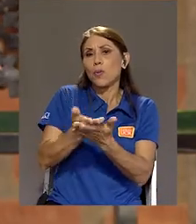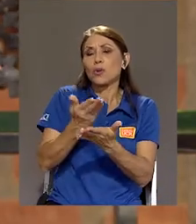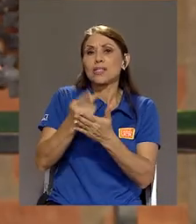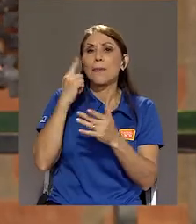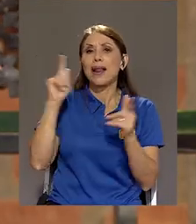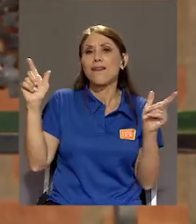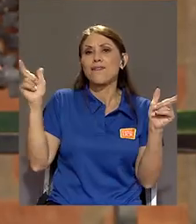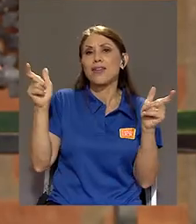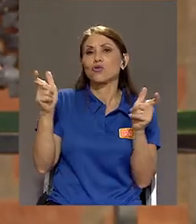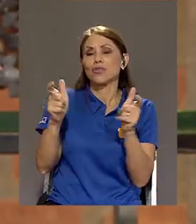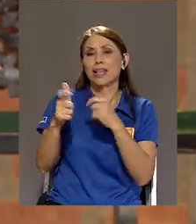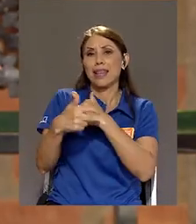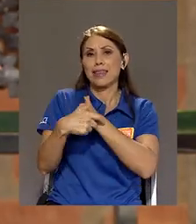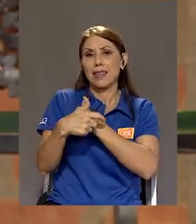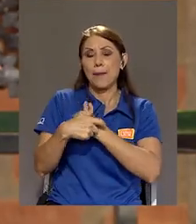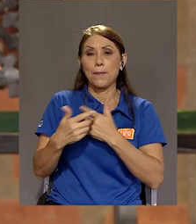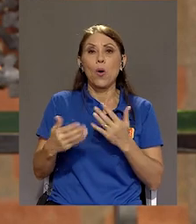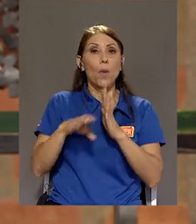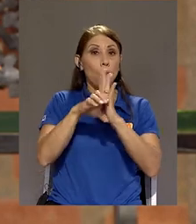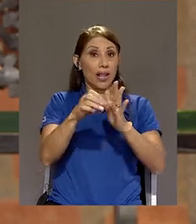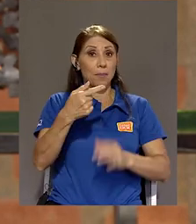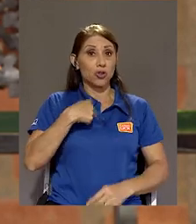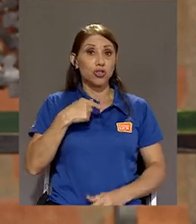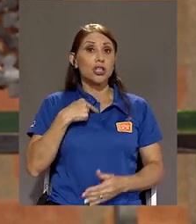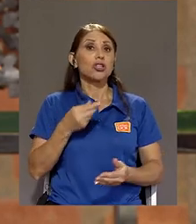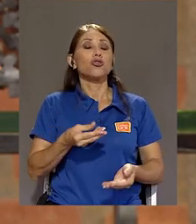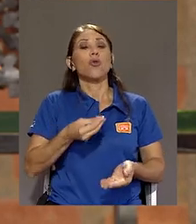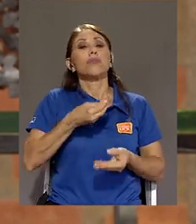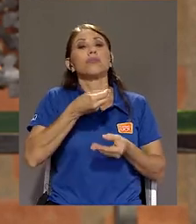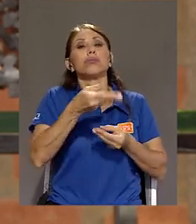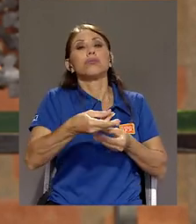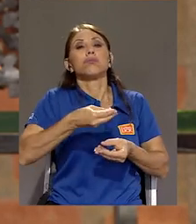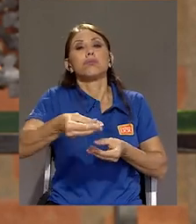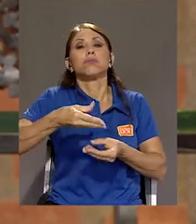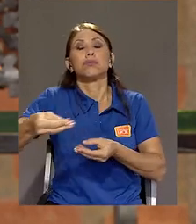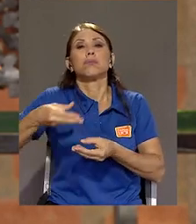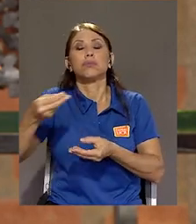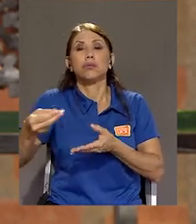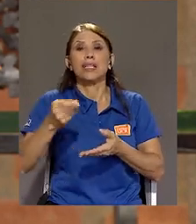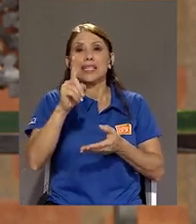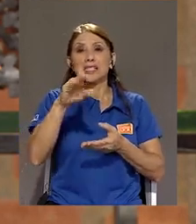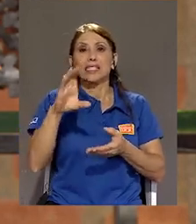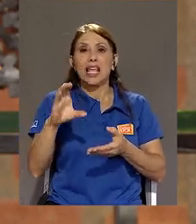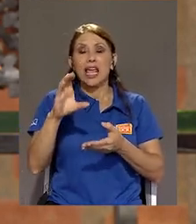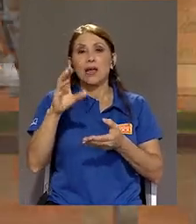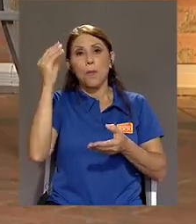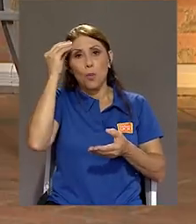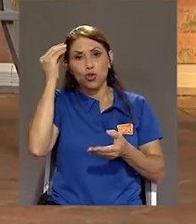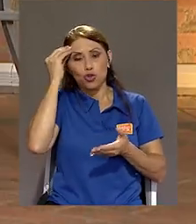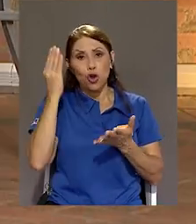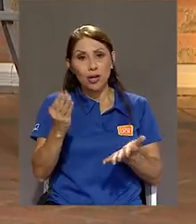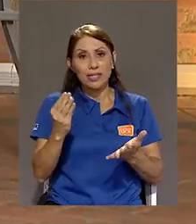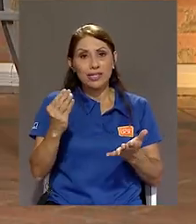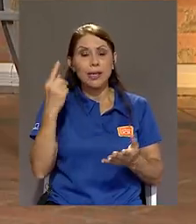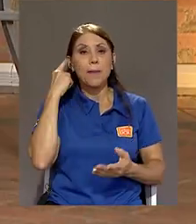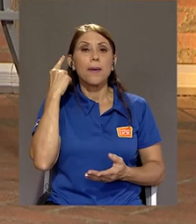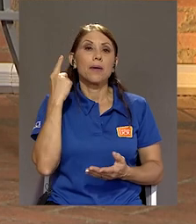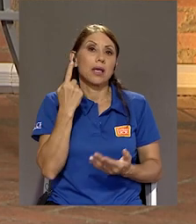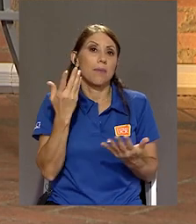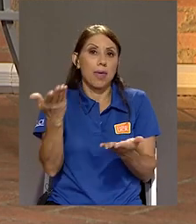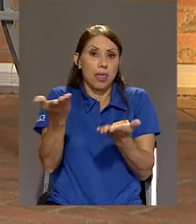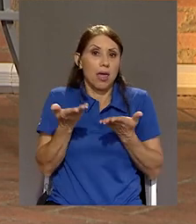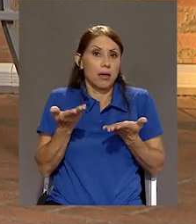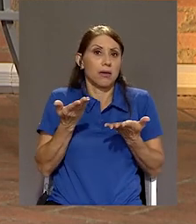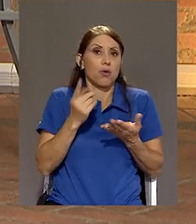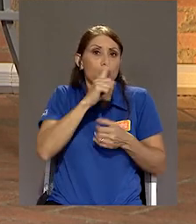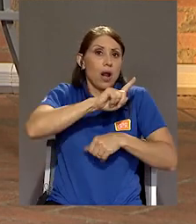tiempo de presentación. Si yo presento 100 mociones, hay que me den una hora para hablar de las 100, pero no me van a dar 100 horas para hablar